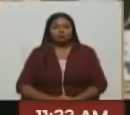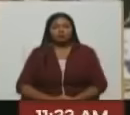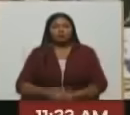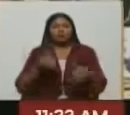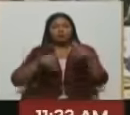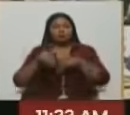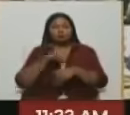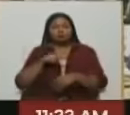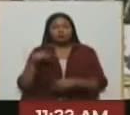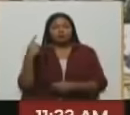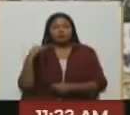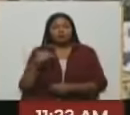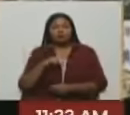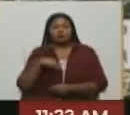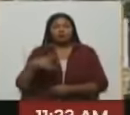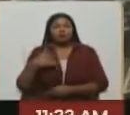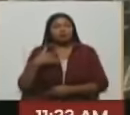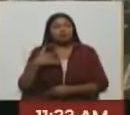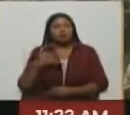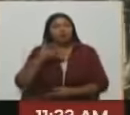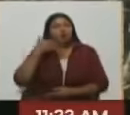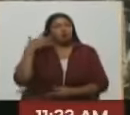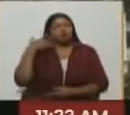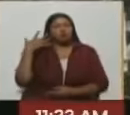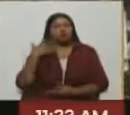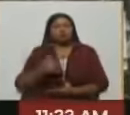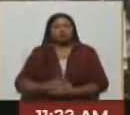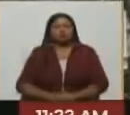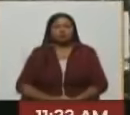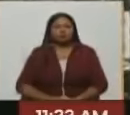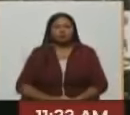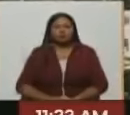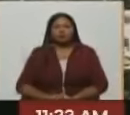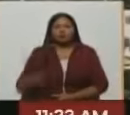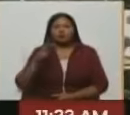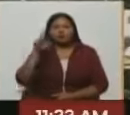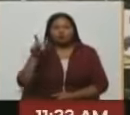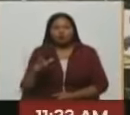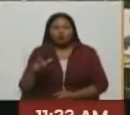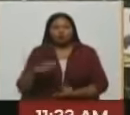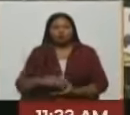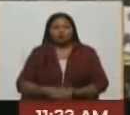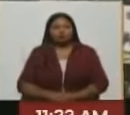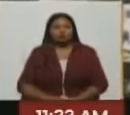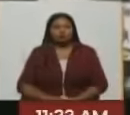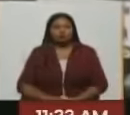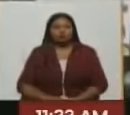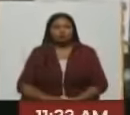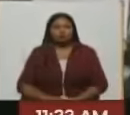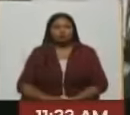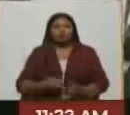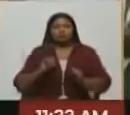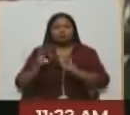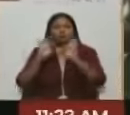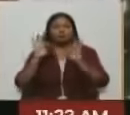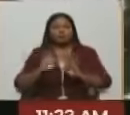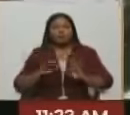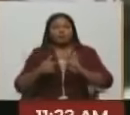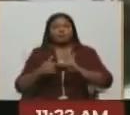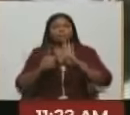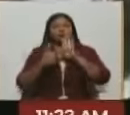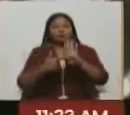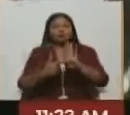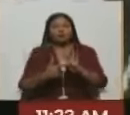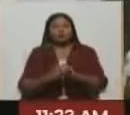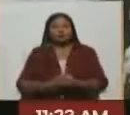votación que tenemos. Nosotros nos sentimos orgullosos, los venezolanos. Y así lo demostramos